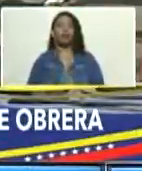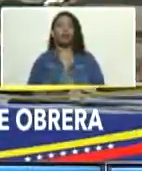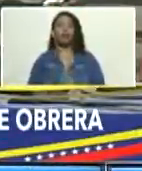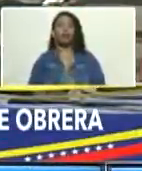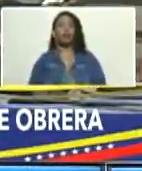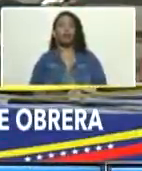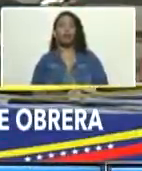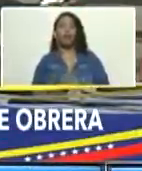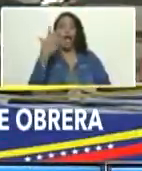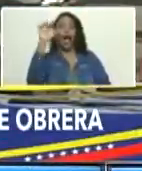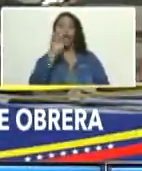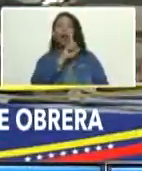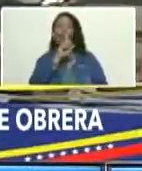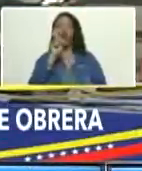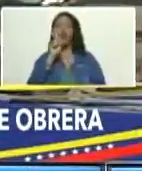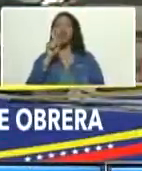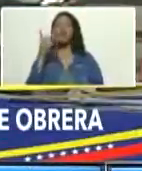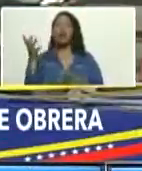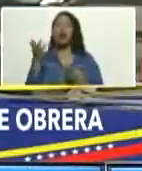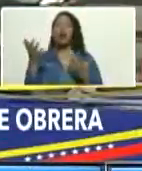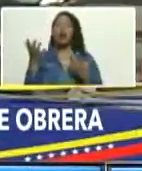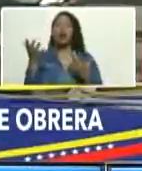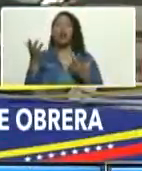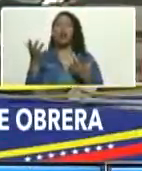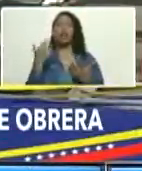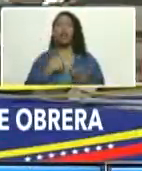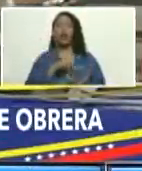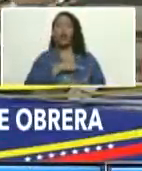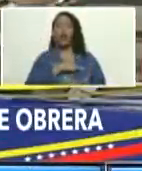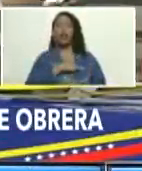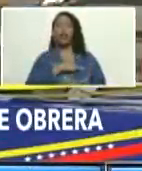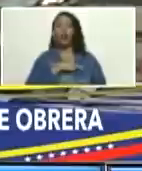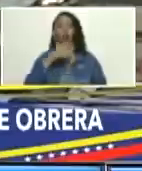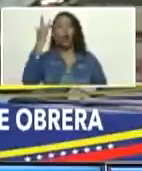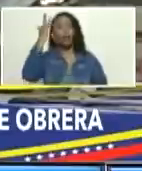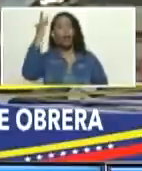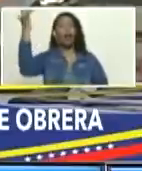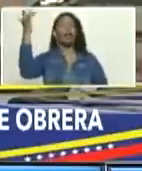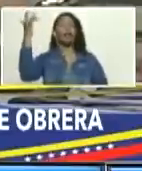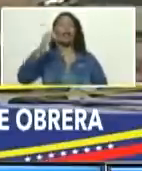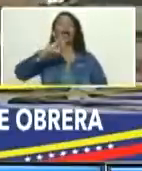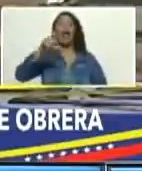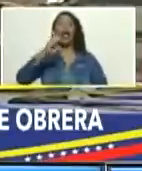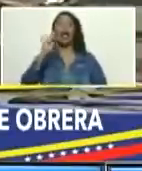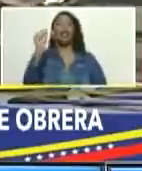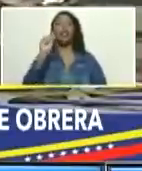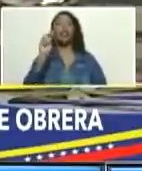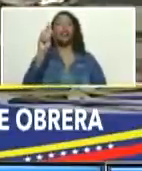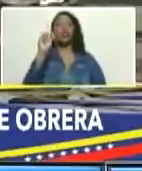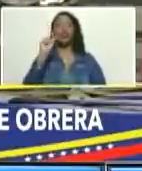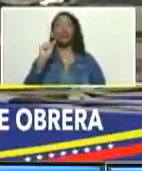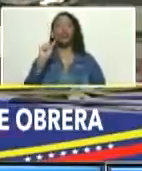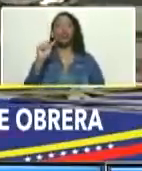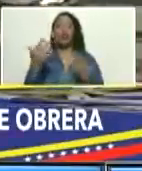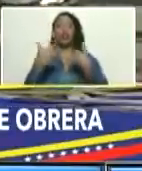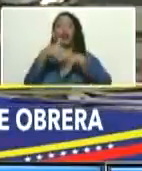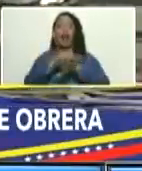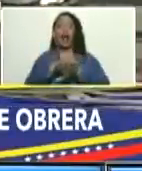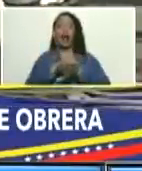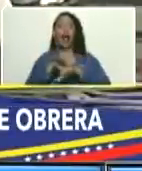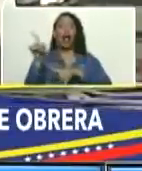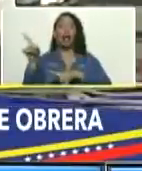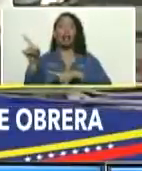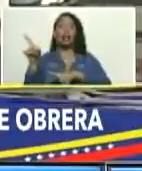que lleva el nombre de nuestro sabio Jesús Rivero. Integra, convócate a